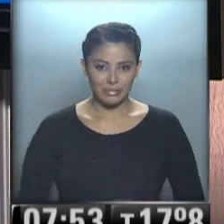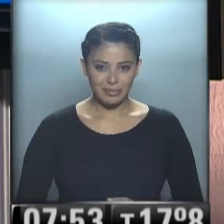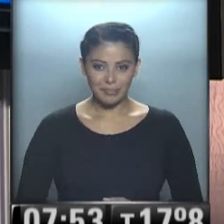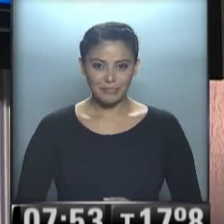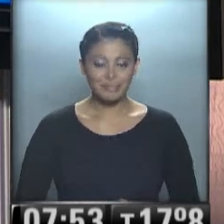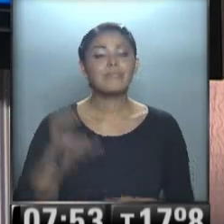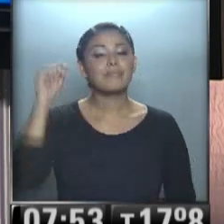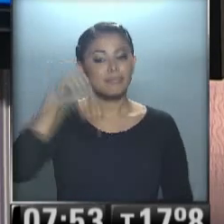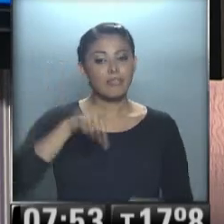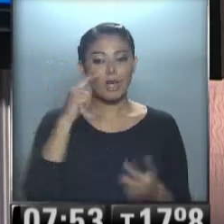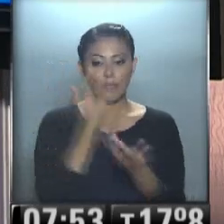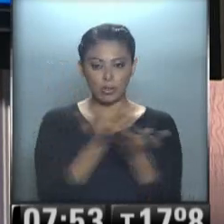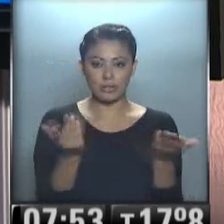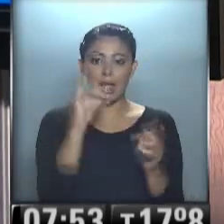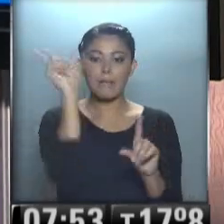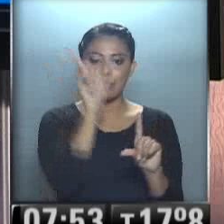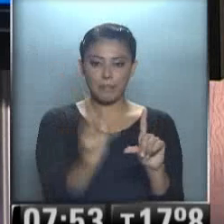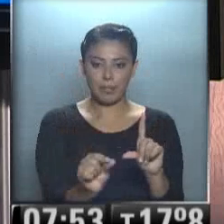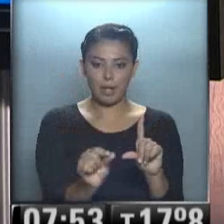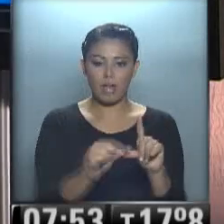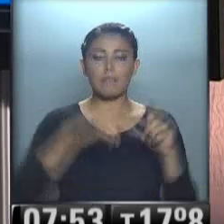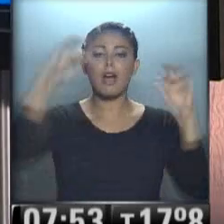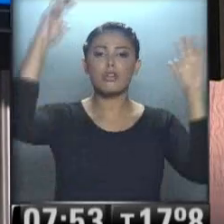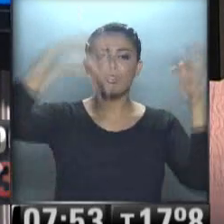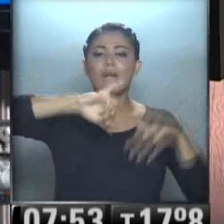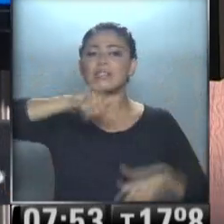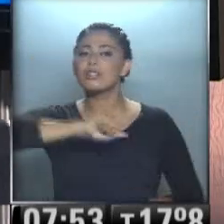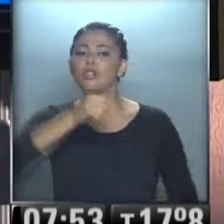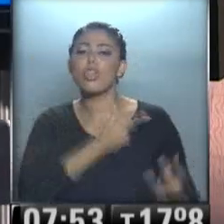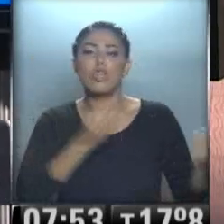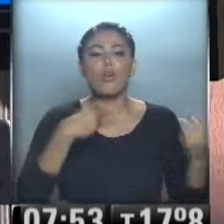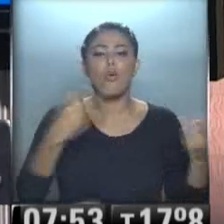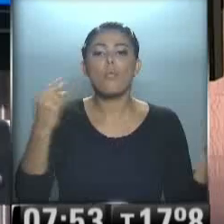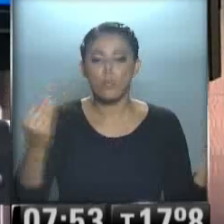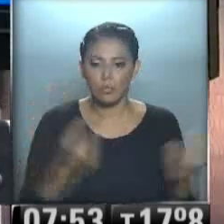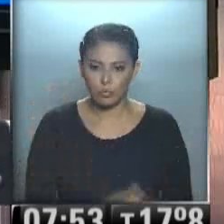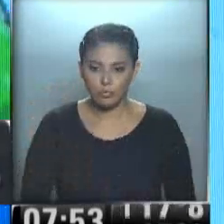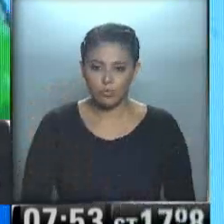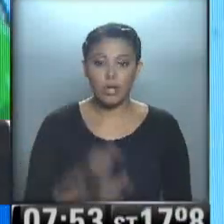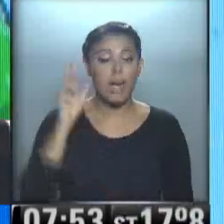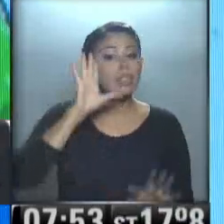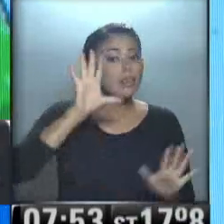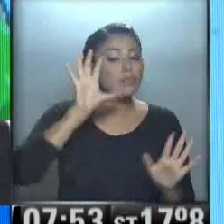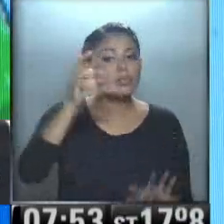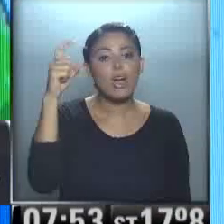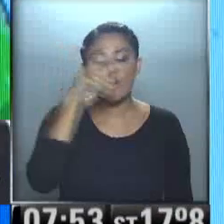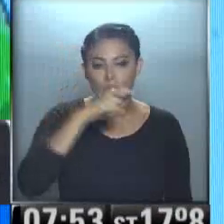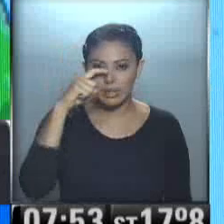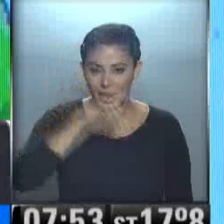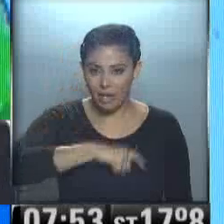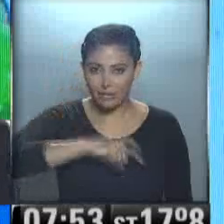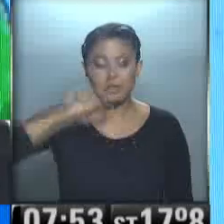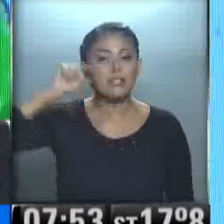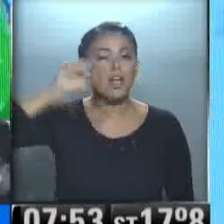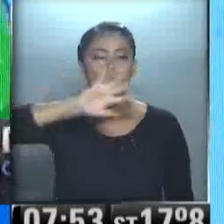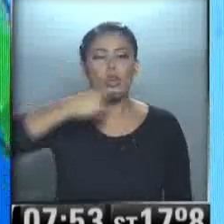también. Y aquí tenemos los mapas de la lluvia, llueve, no llueve, a dónde y cuánto. Atención, correntinos, ¿eh? Que allí la